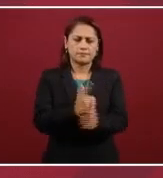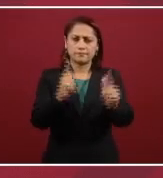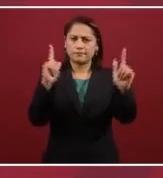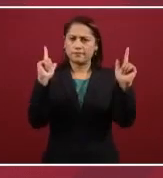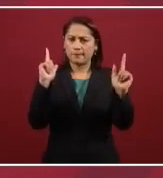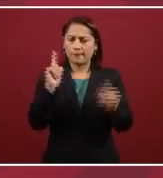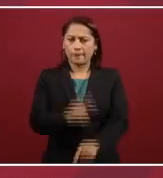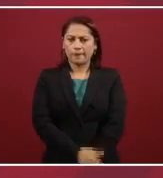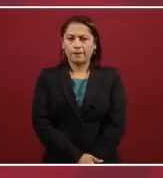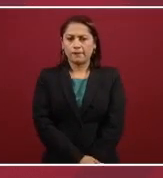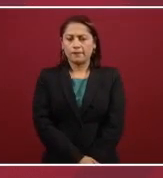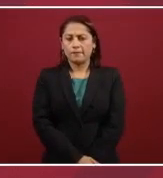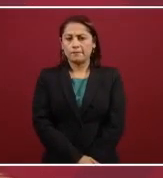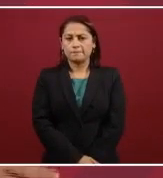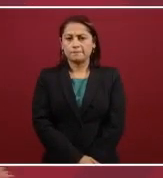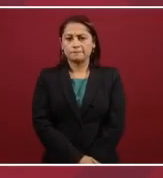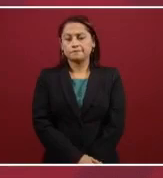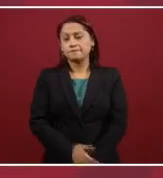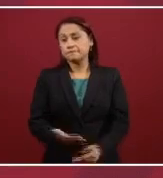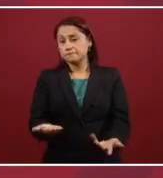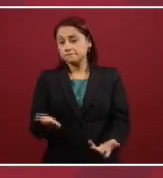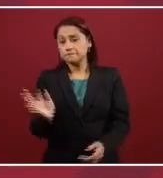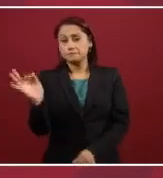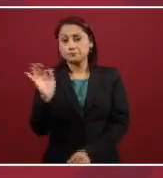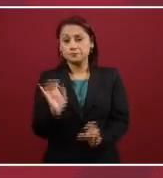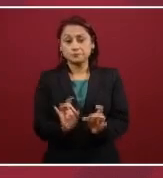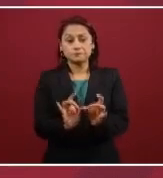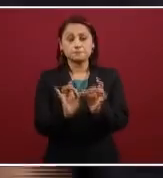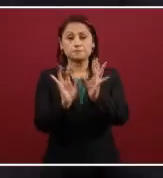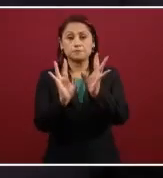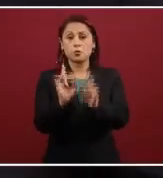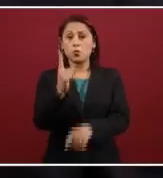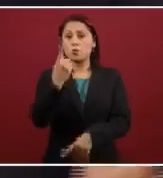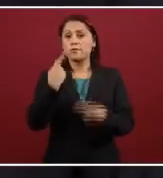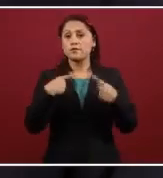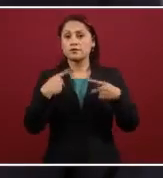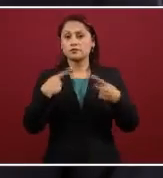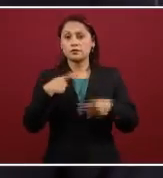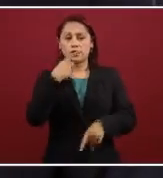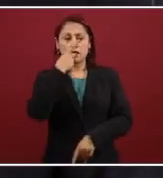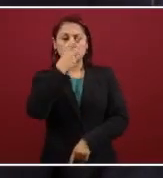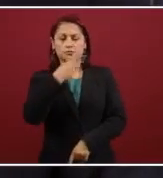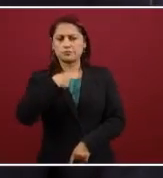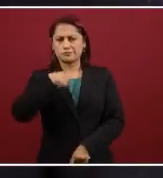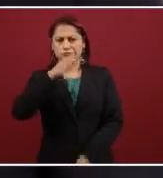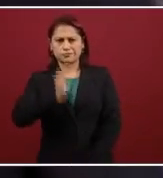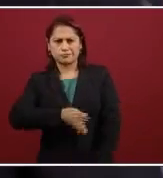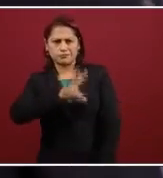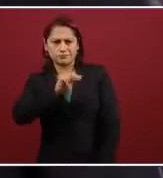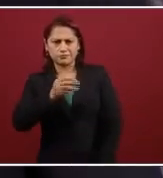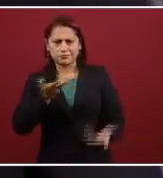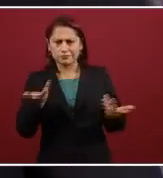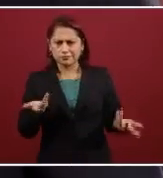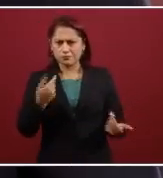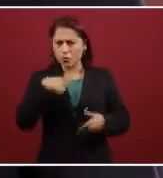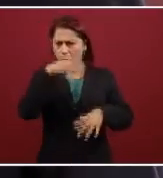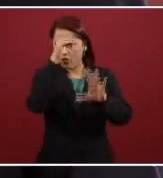Entonces, de repente alguien dice, no estoy de acuerdo con el rumbo del